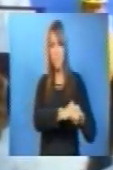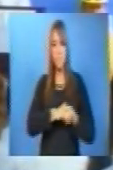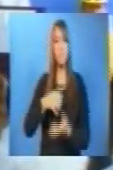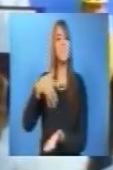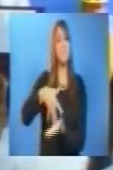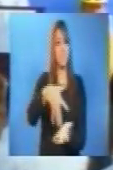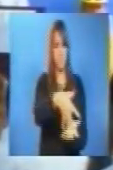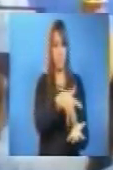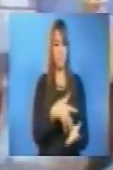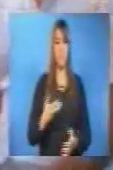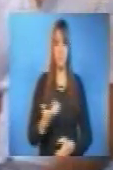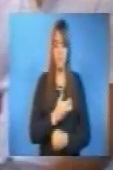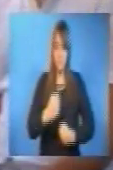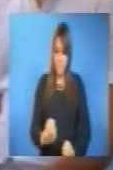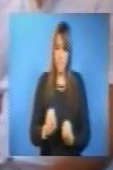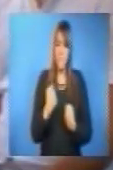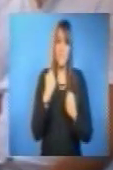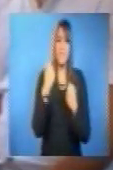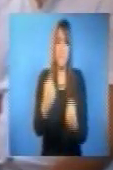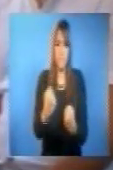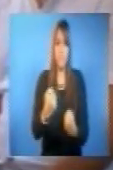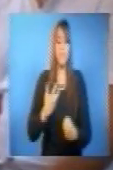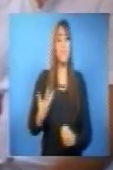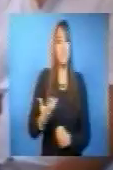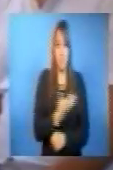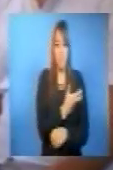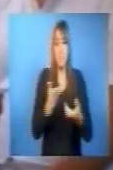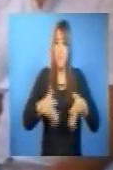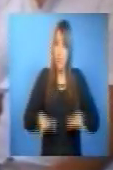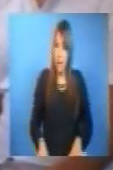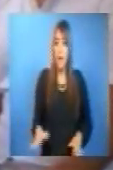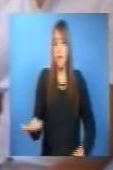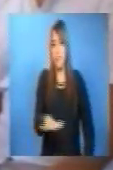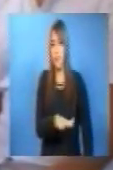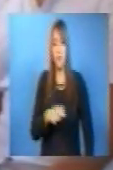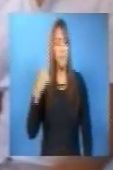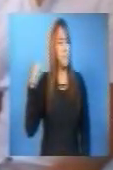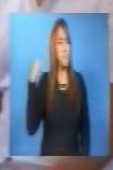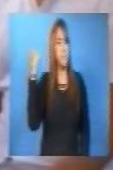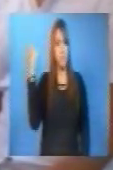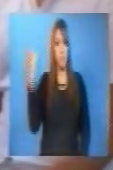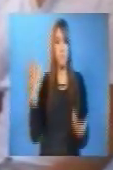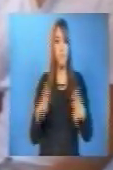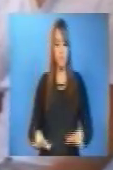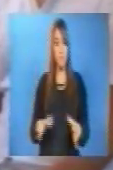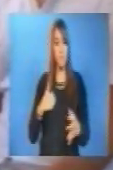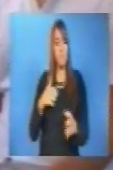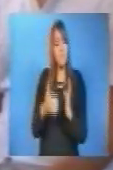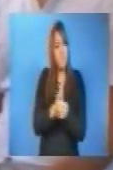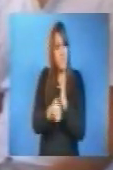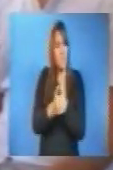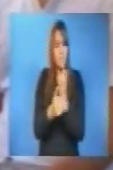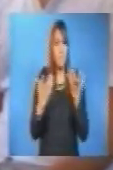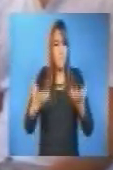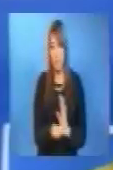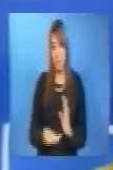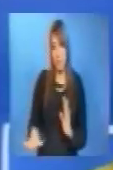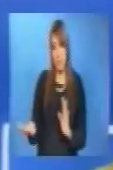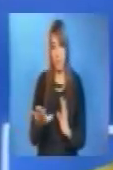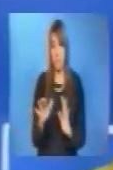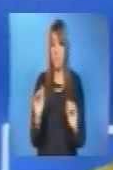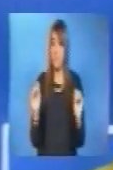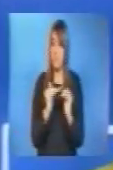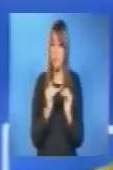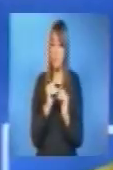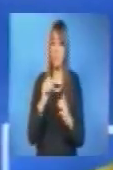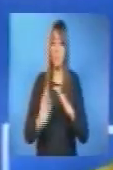pueblos, somos fuertes y constituimos una región importante con una gran capacidad productiva.